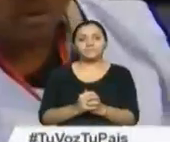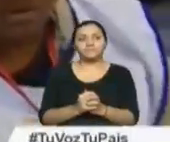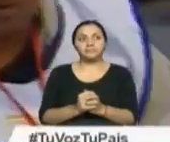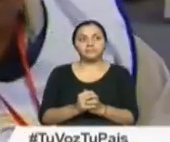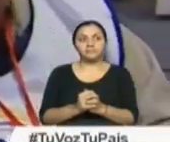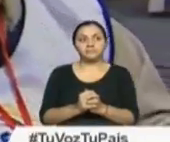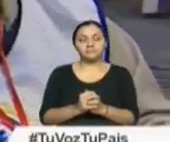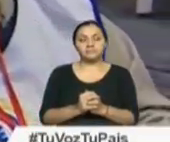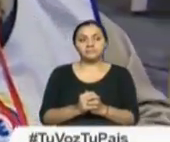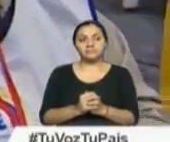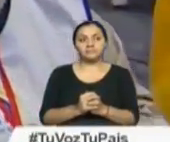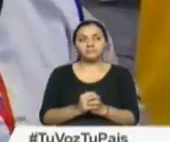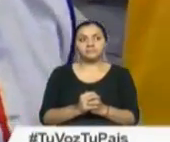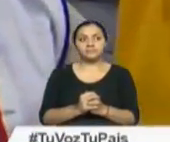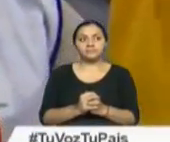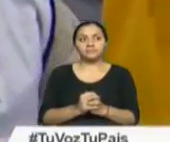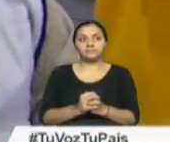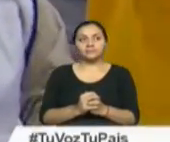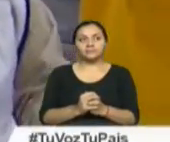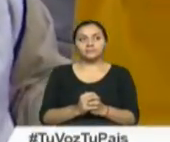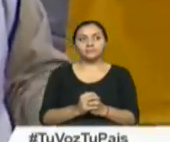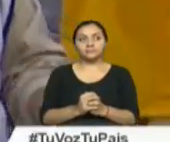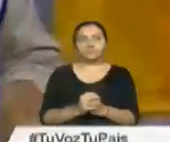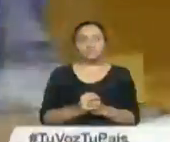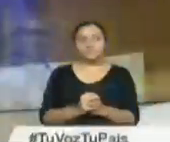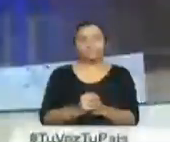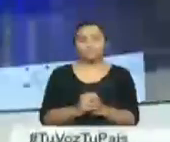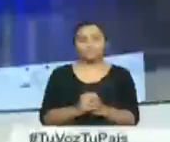48,84%. Carolina Díaz, Noticiero Ciudadano.